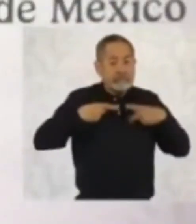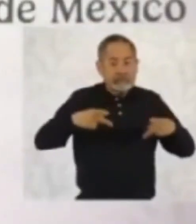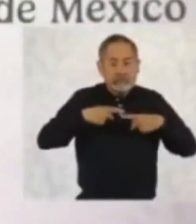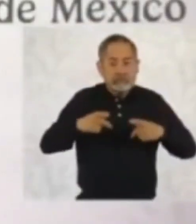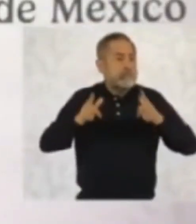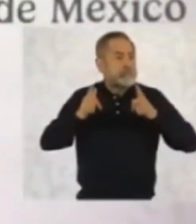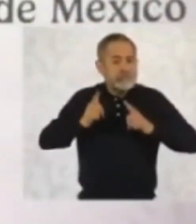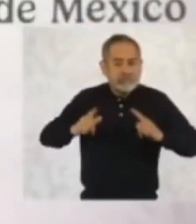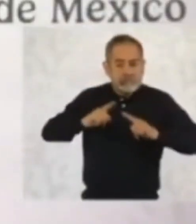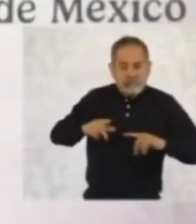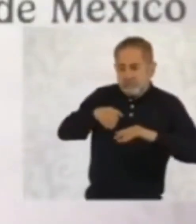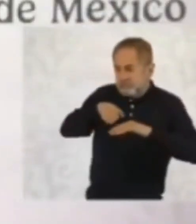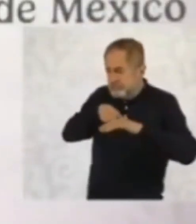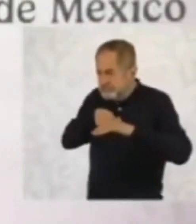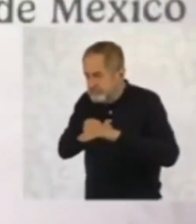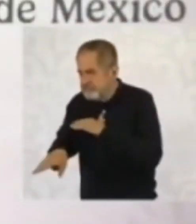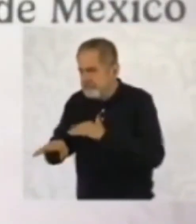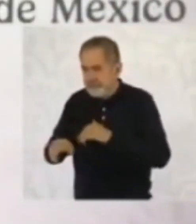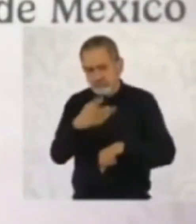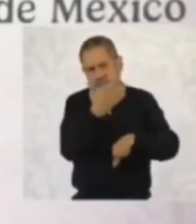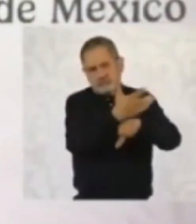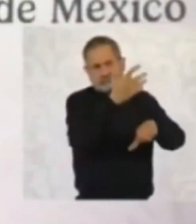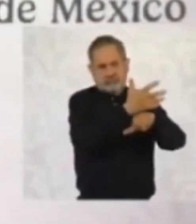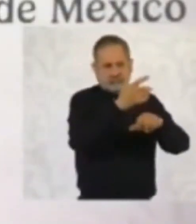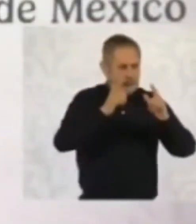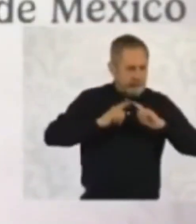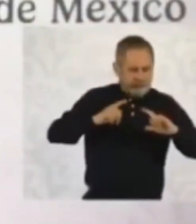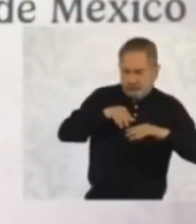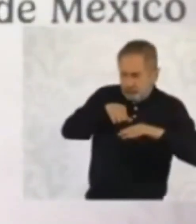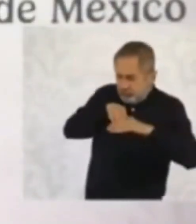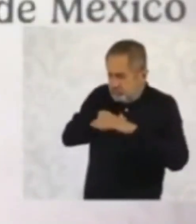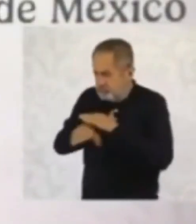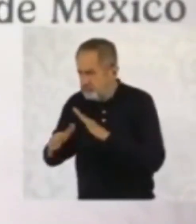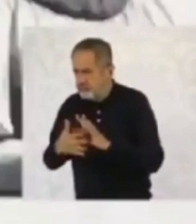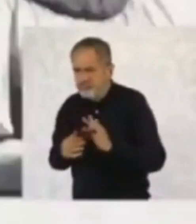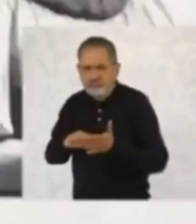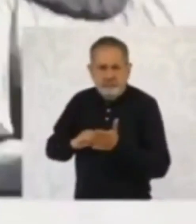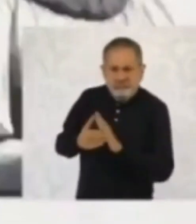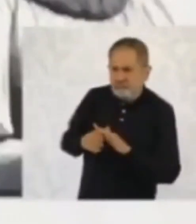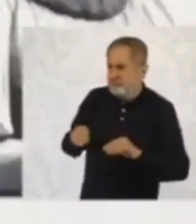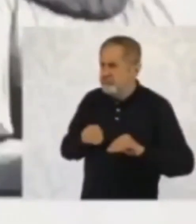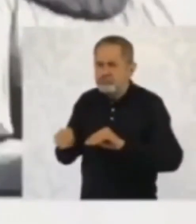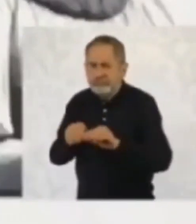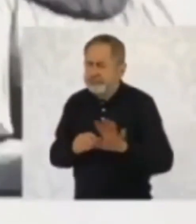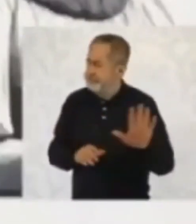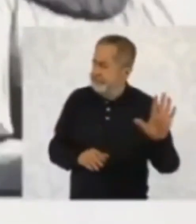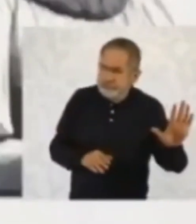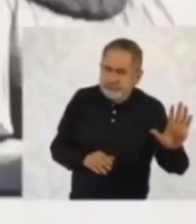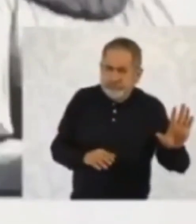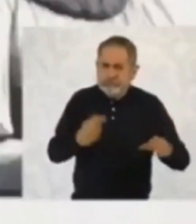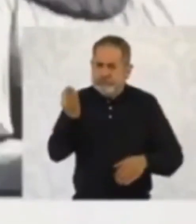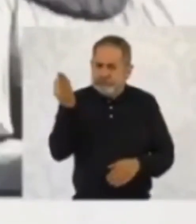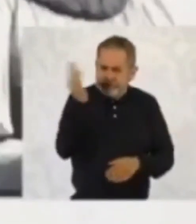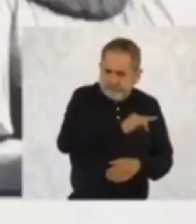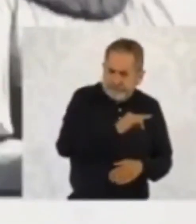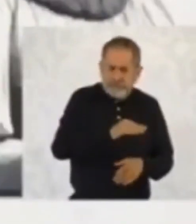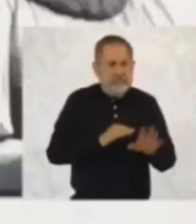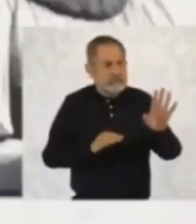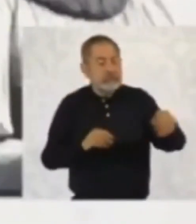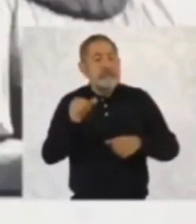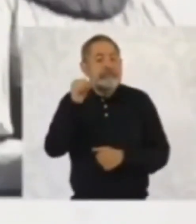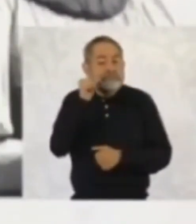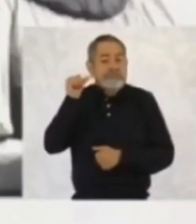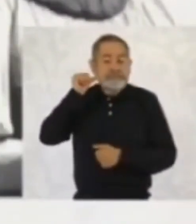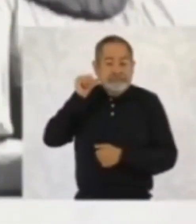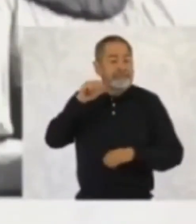o miembros de alguna agencia estadounidense participando en operaciones en México, era falsa. El día